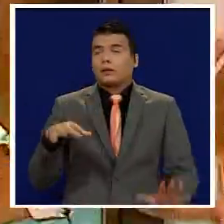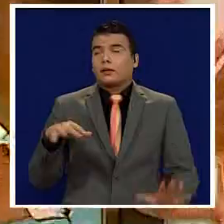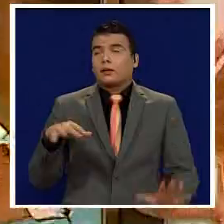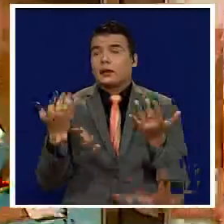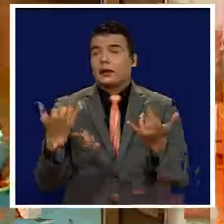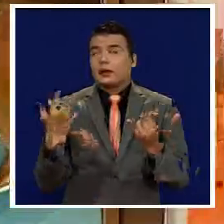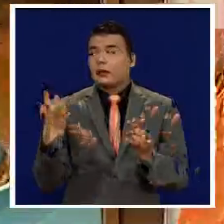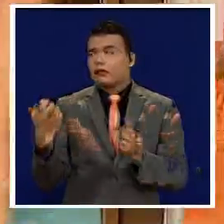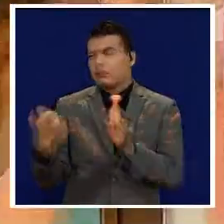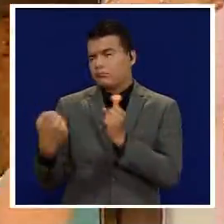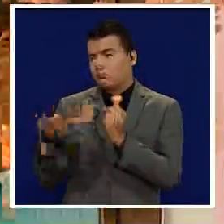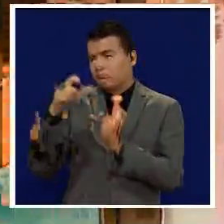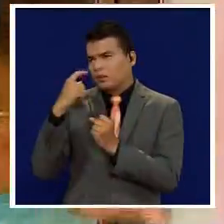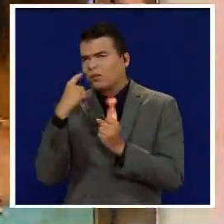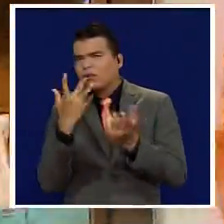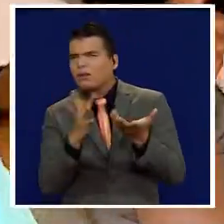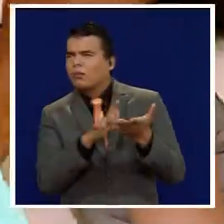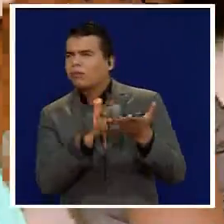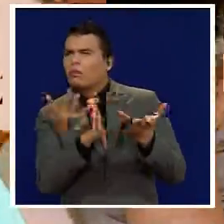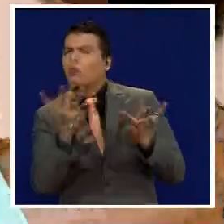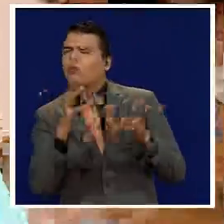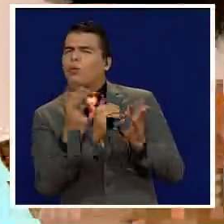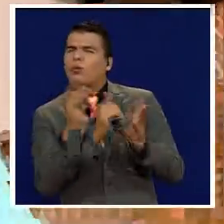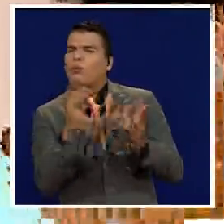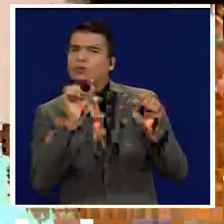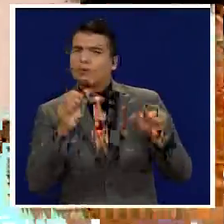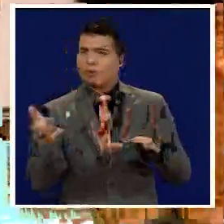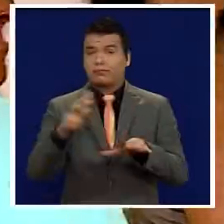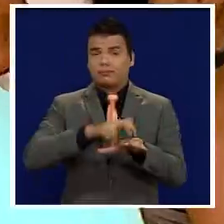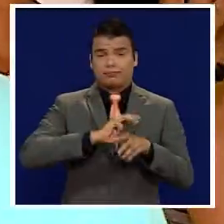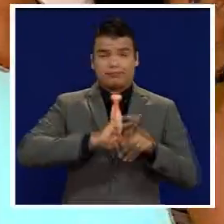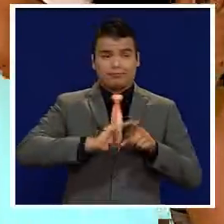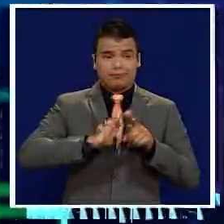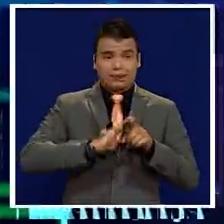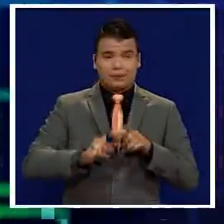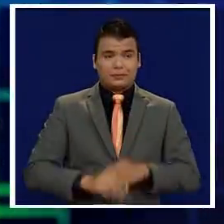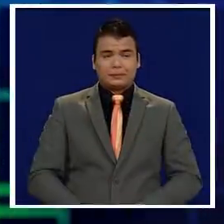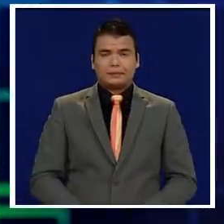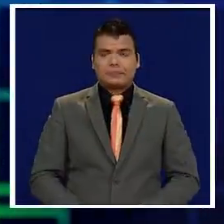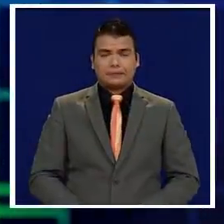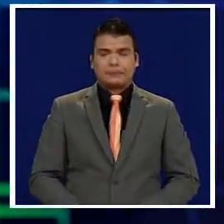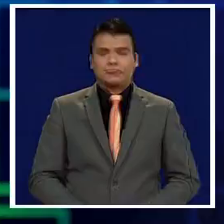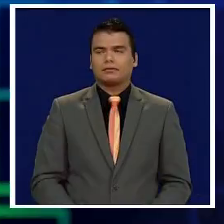la colaboración de un ciudadano cívico, la orientación para montarse en el Mío.